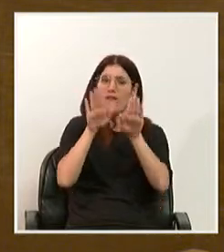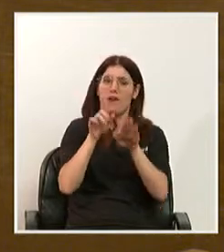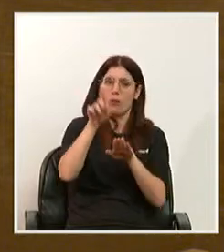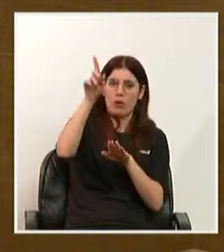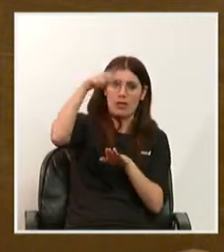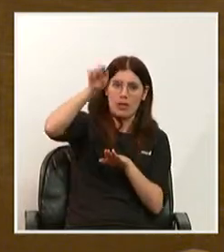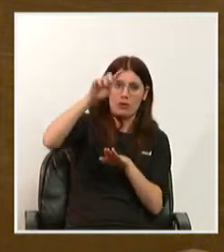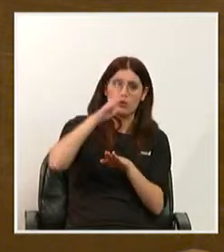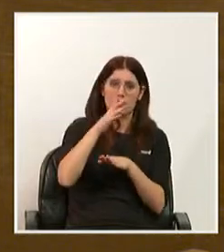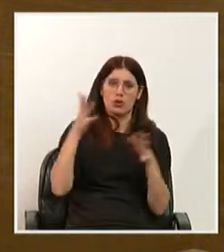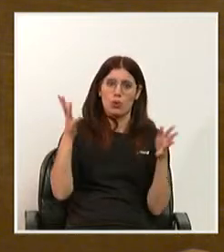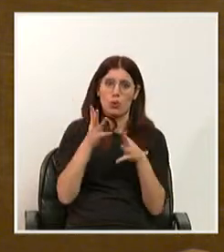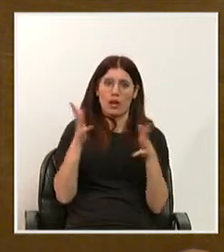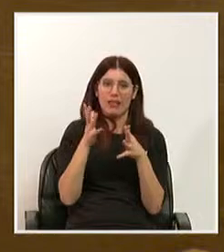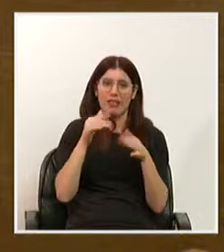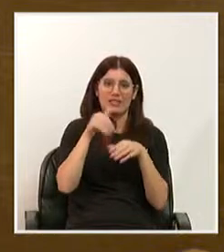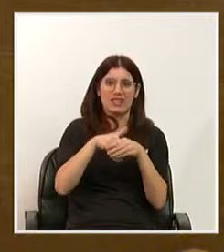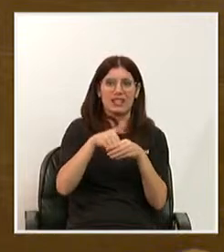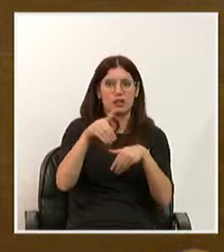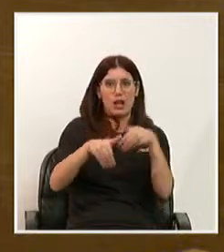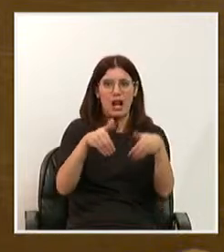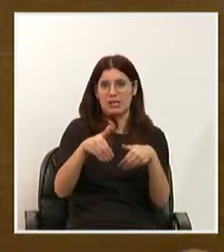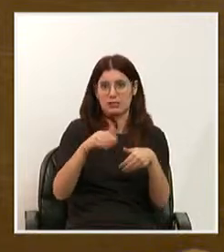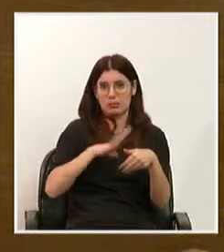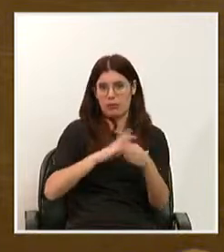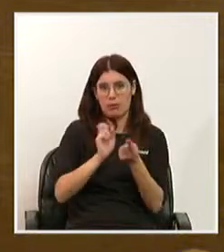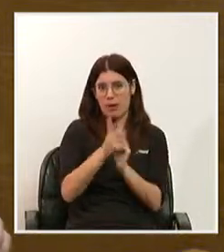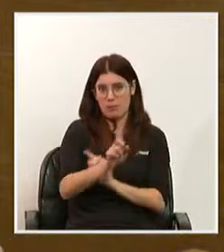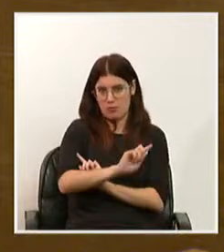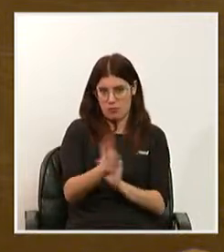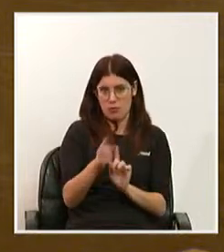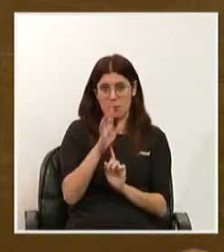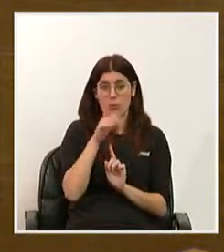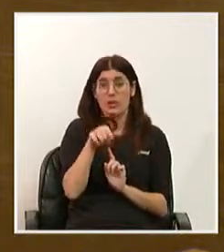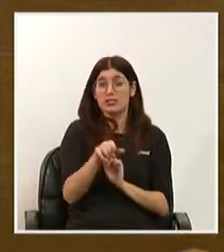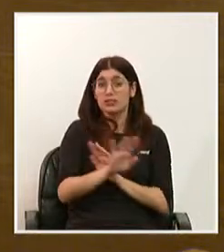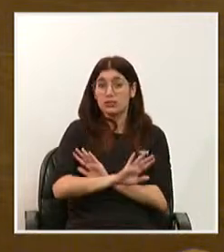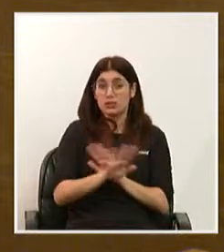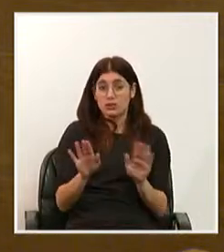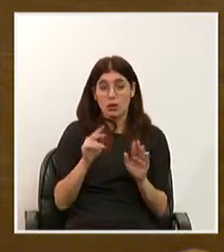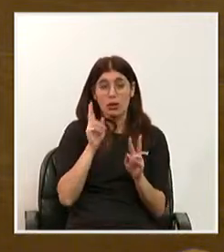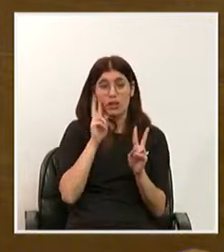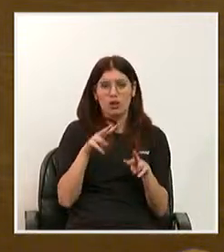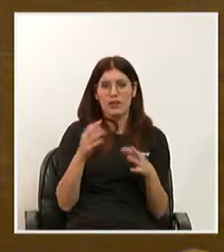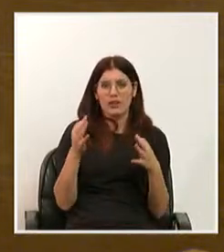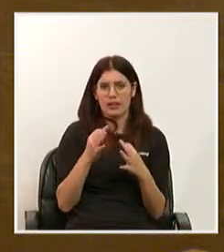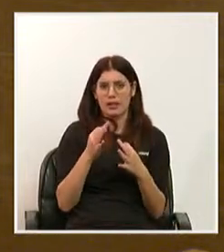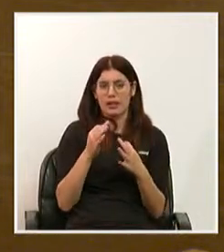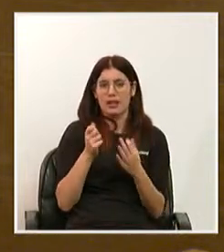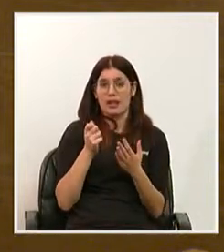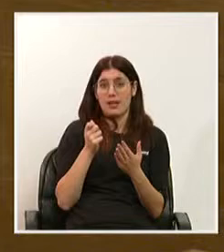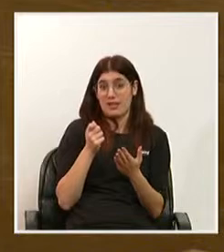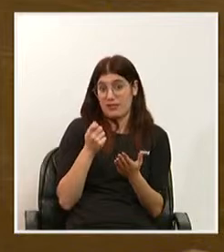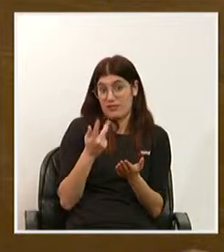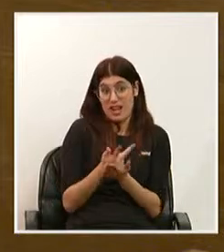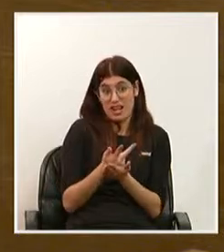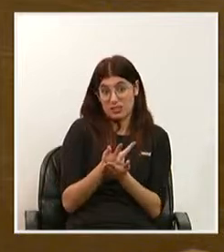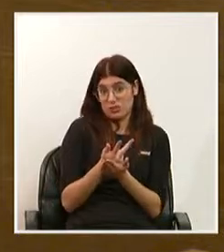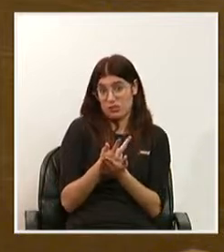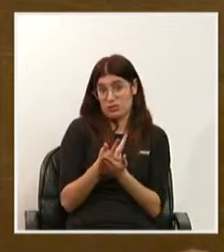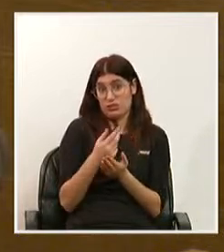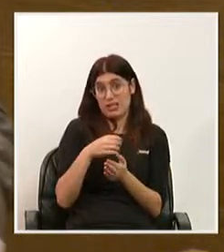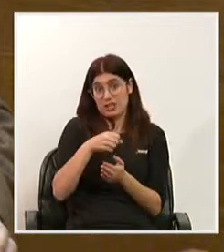por urgencias electorales porque esto reconoce Ni más ni menos que el fracaso de socialistas y de